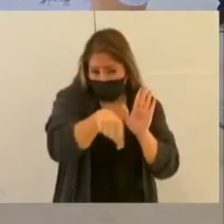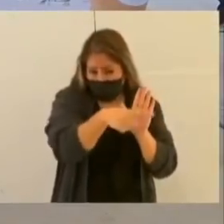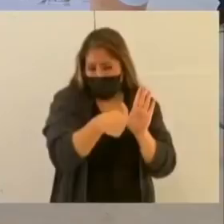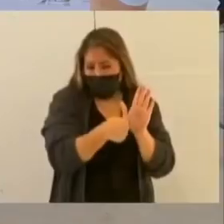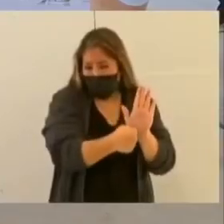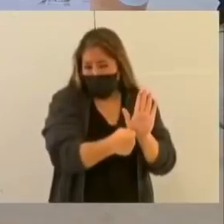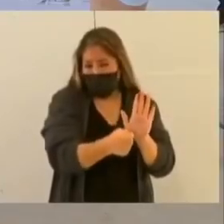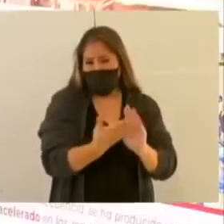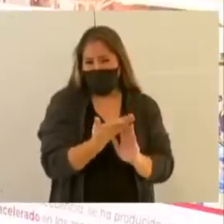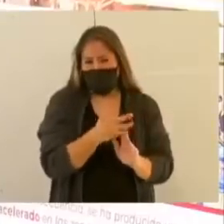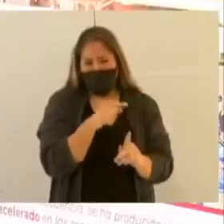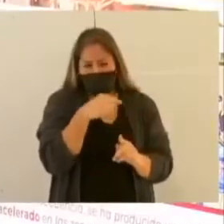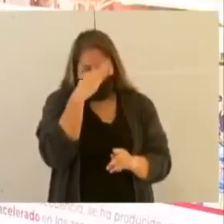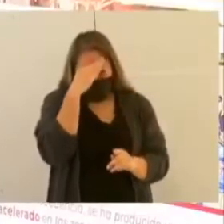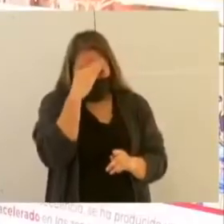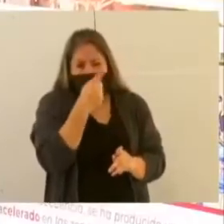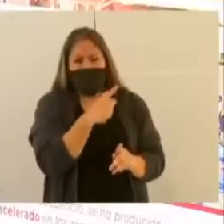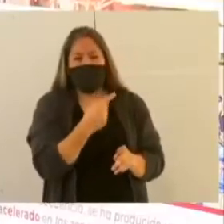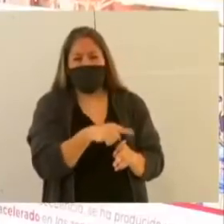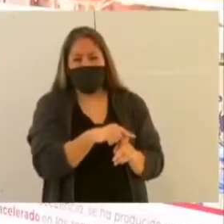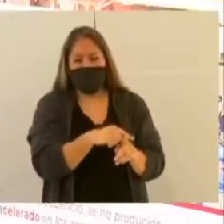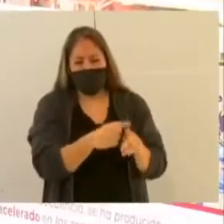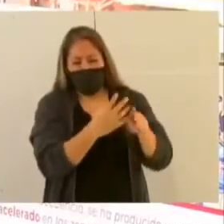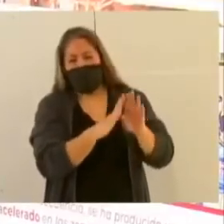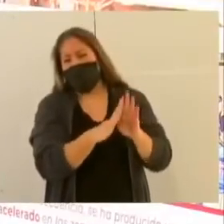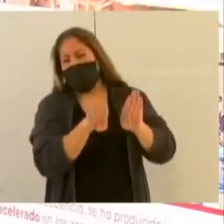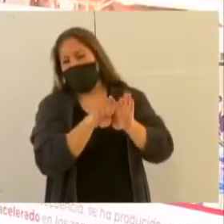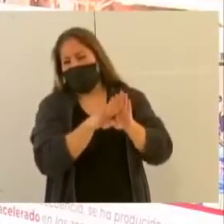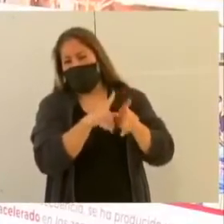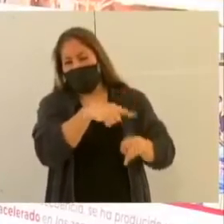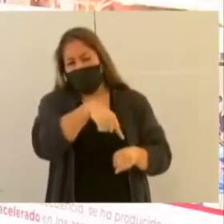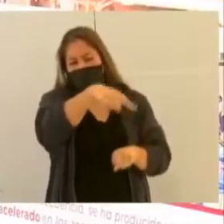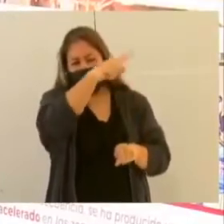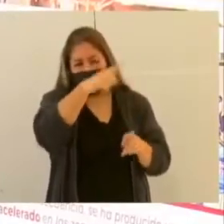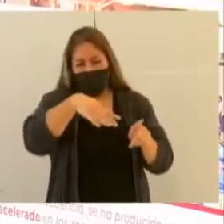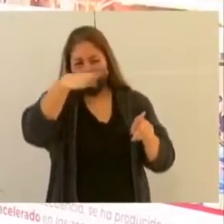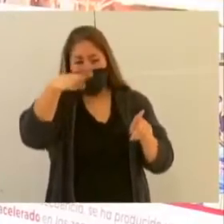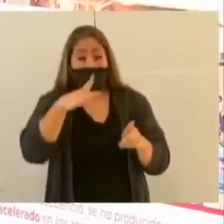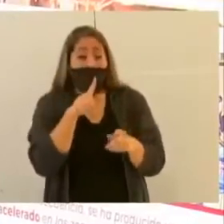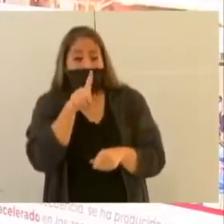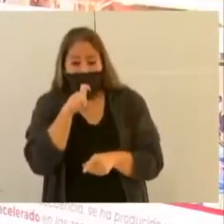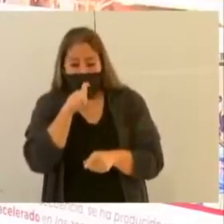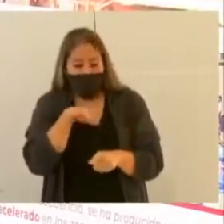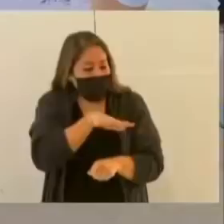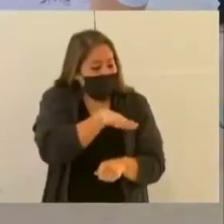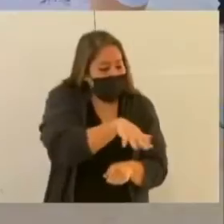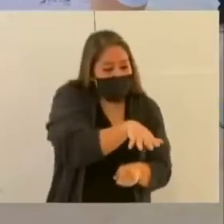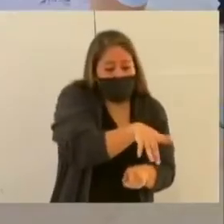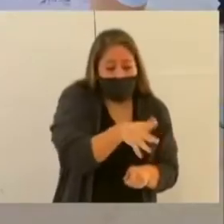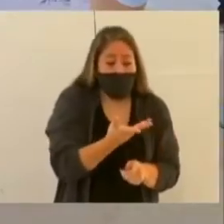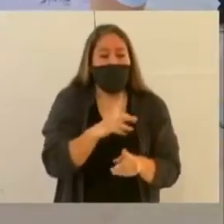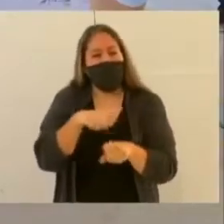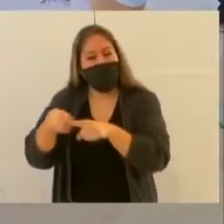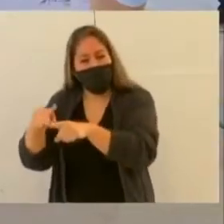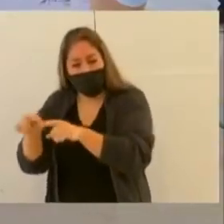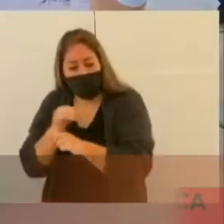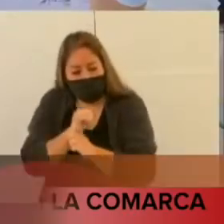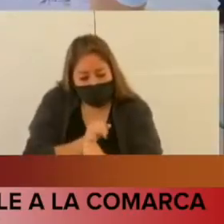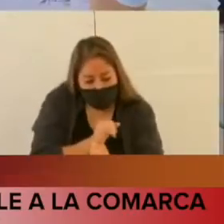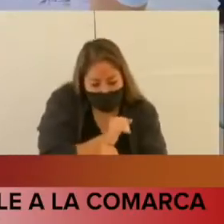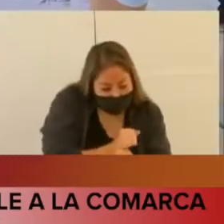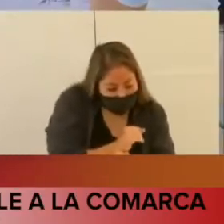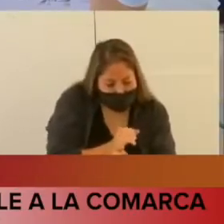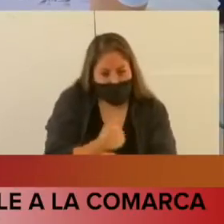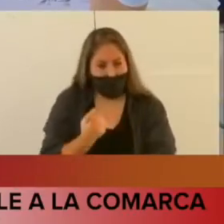también contempla evitar el agotamiento acelerado de las reservas en el acuífero. De los estudios que se han realizado,